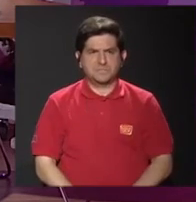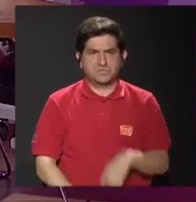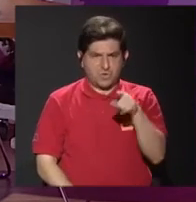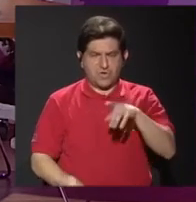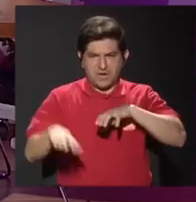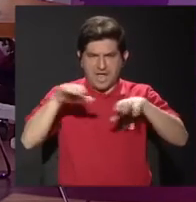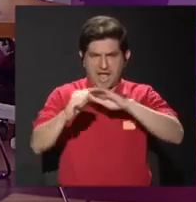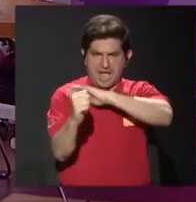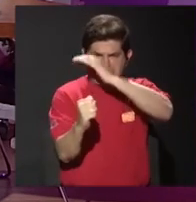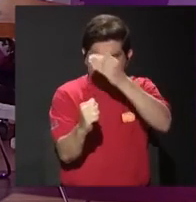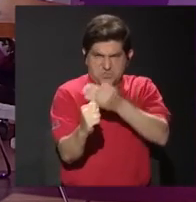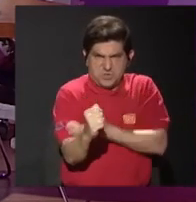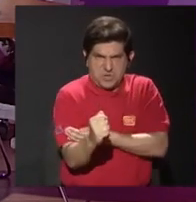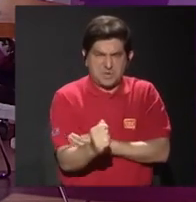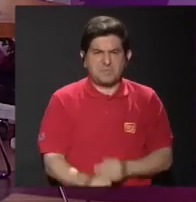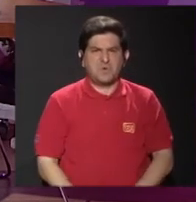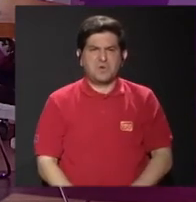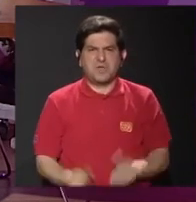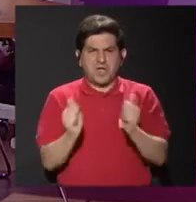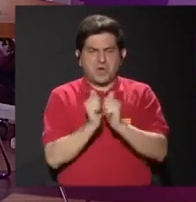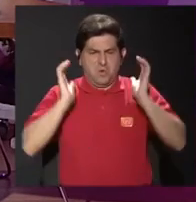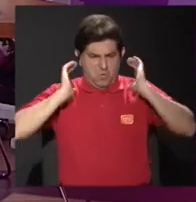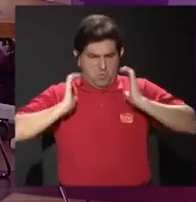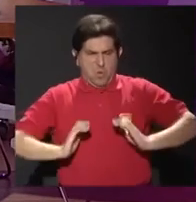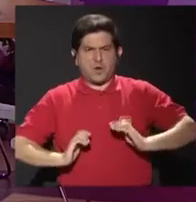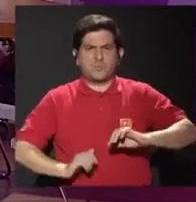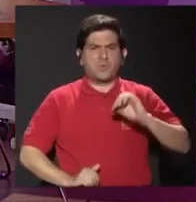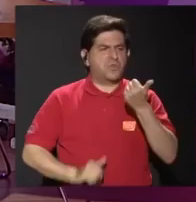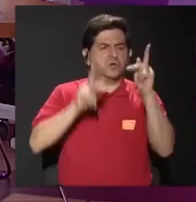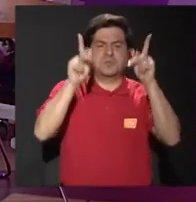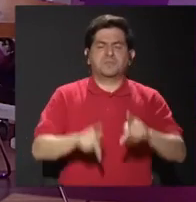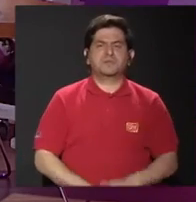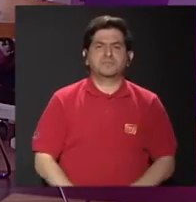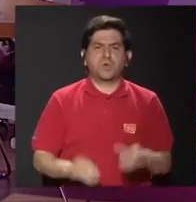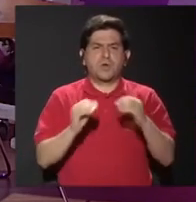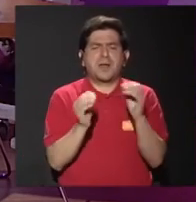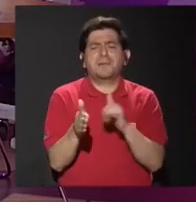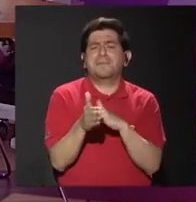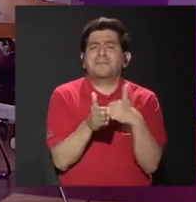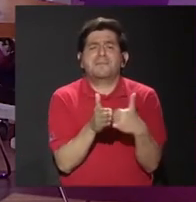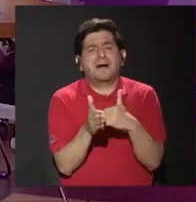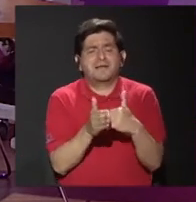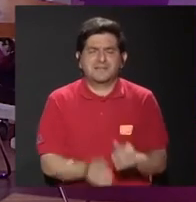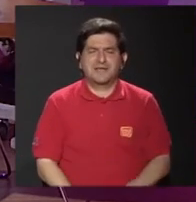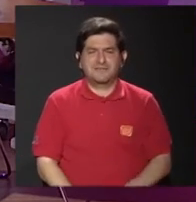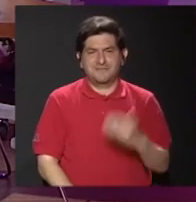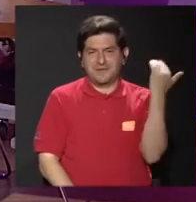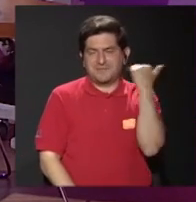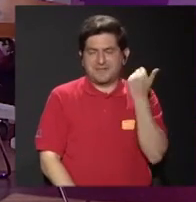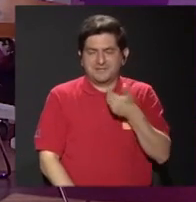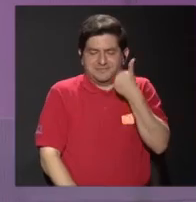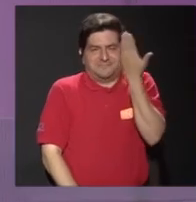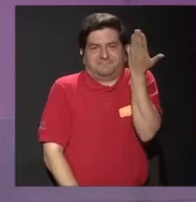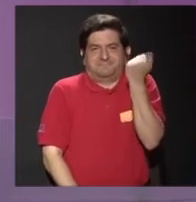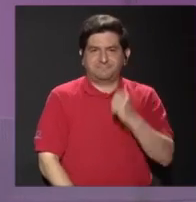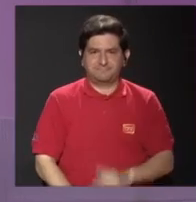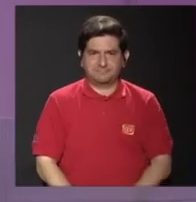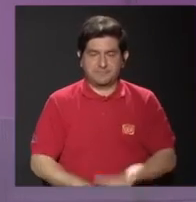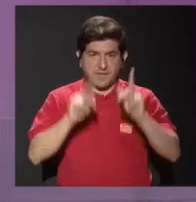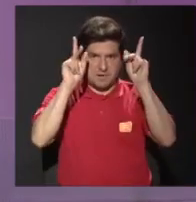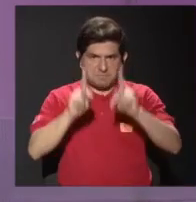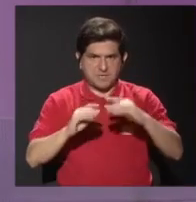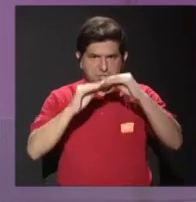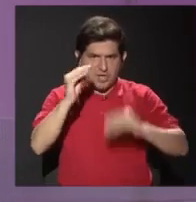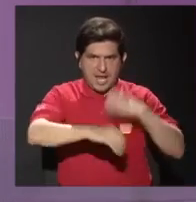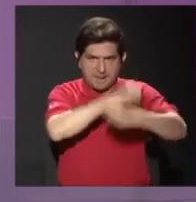un acto de poder tremendo con el cuerpo de uno persona y entre más vulnerable sea es una víctima más fácil si es una persona